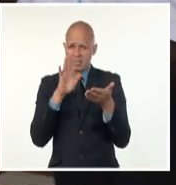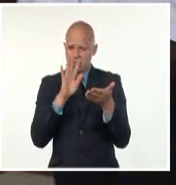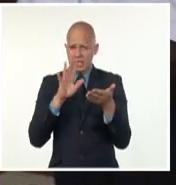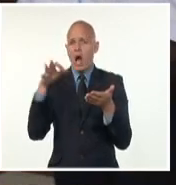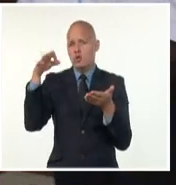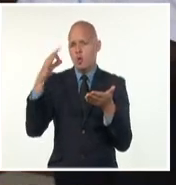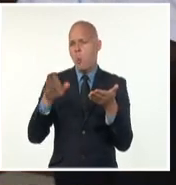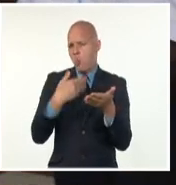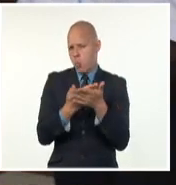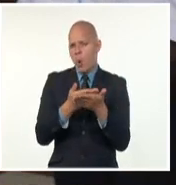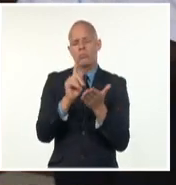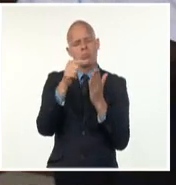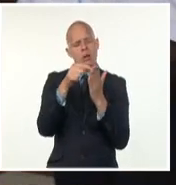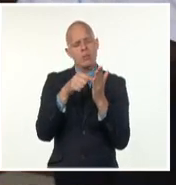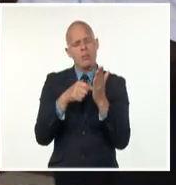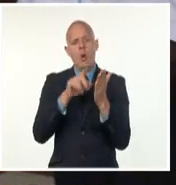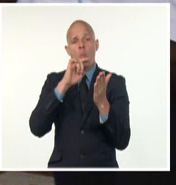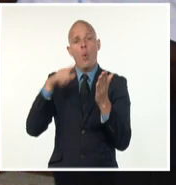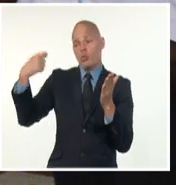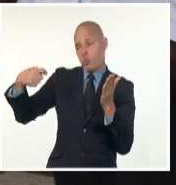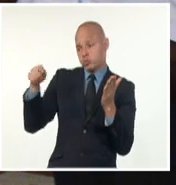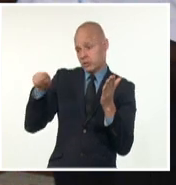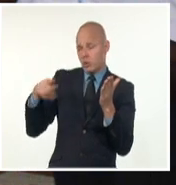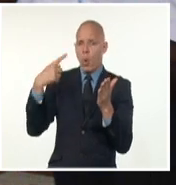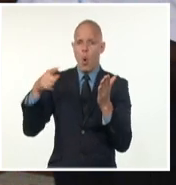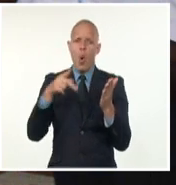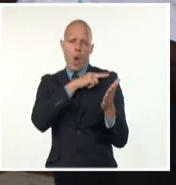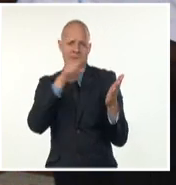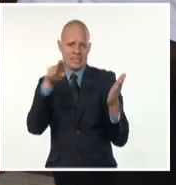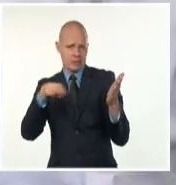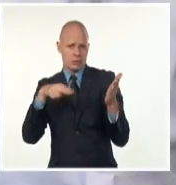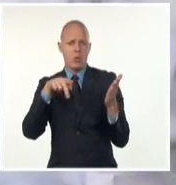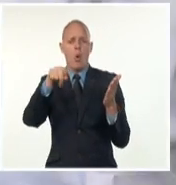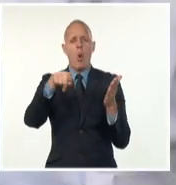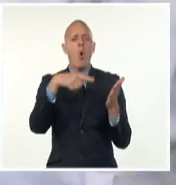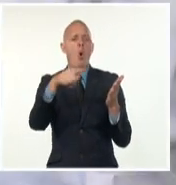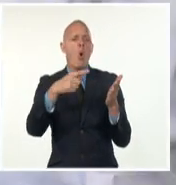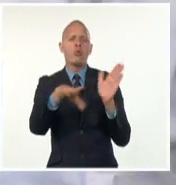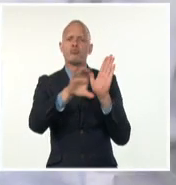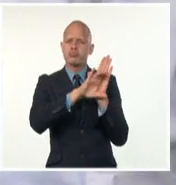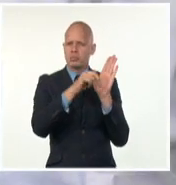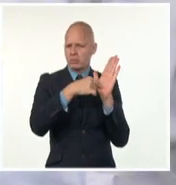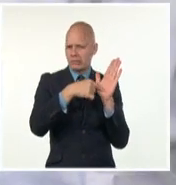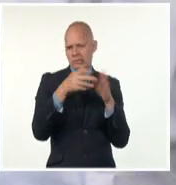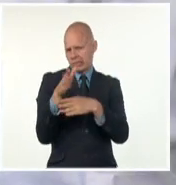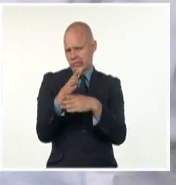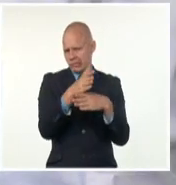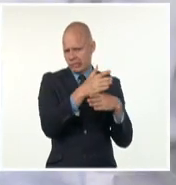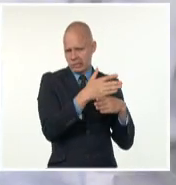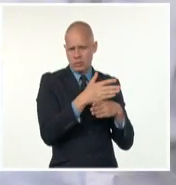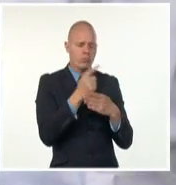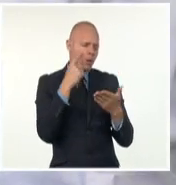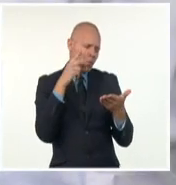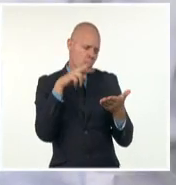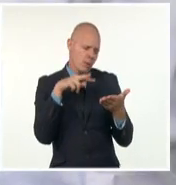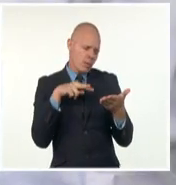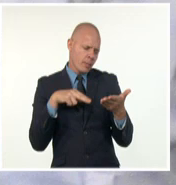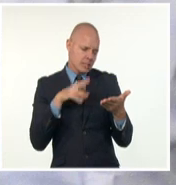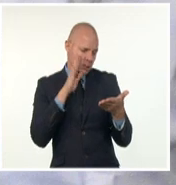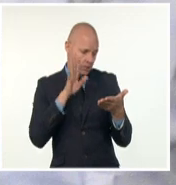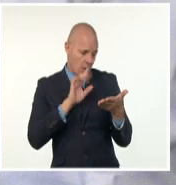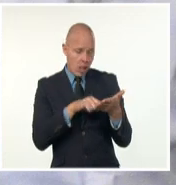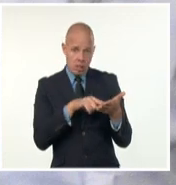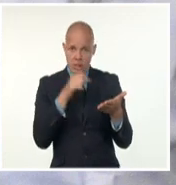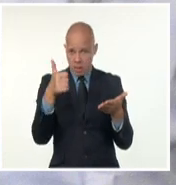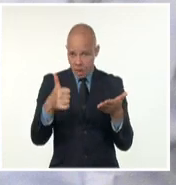de los tribunales de justicia, del proceso administrativo, código de procesos y del proceso penal, entregados por